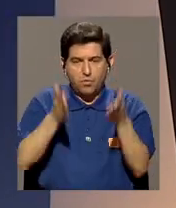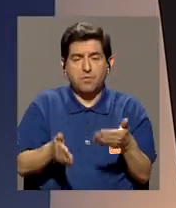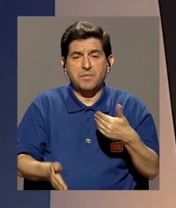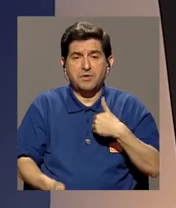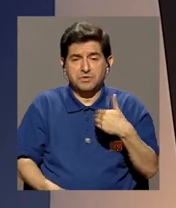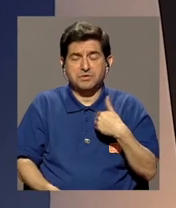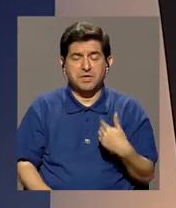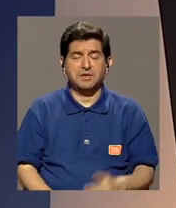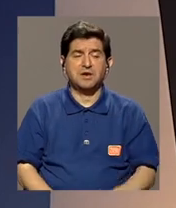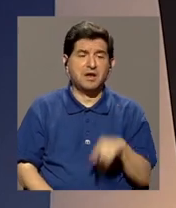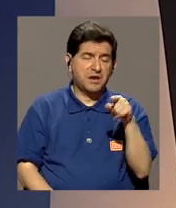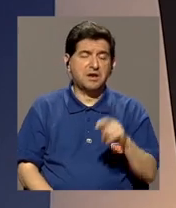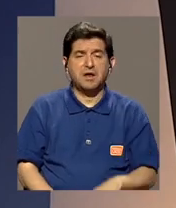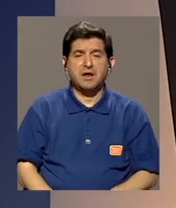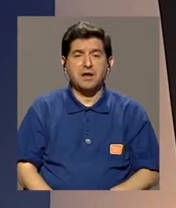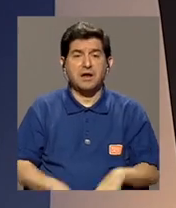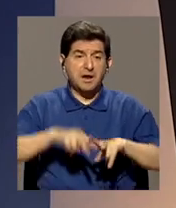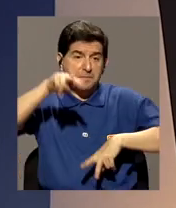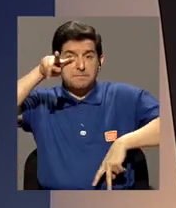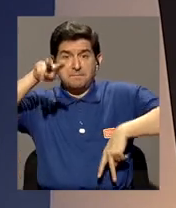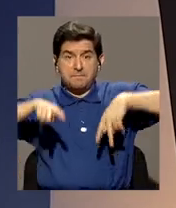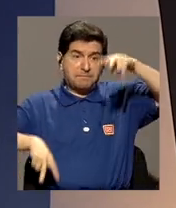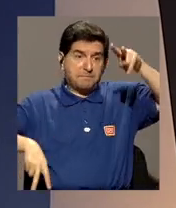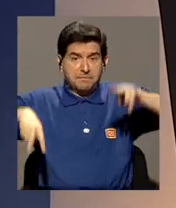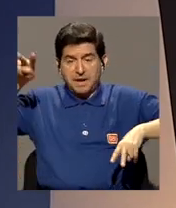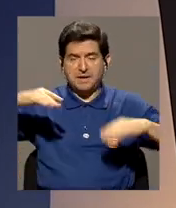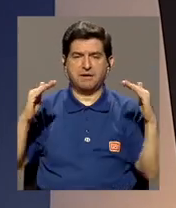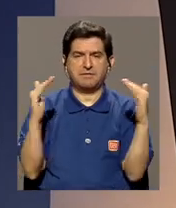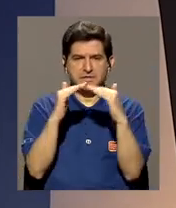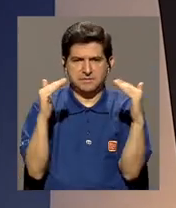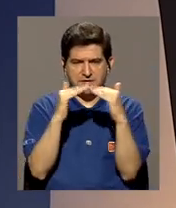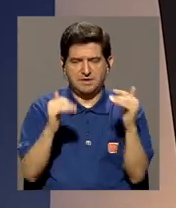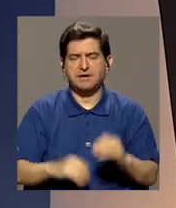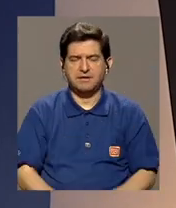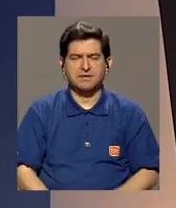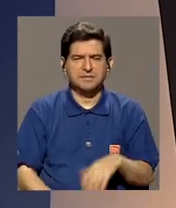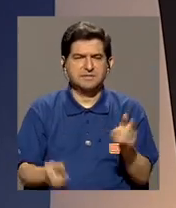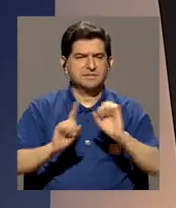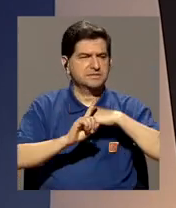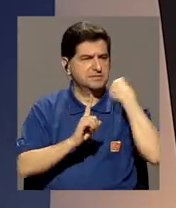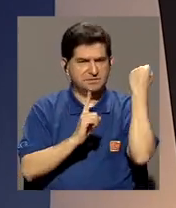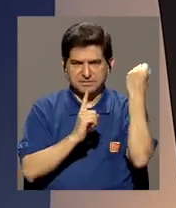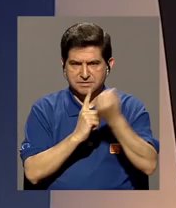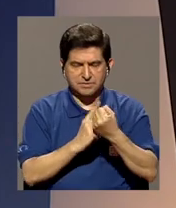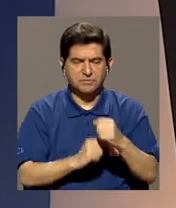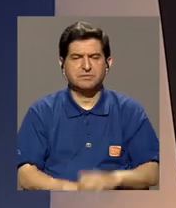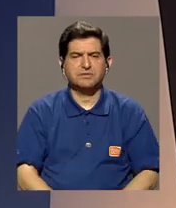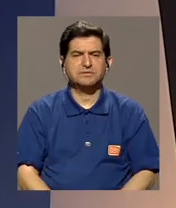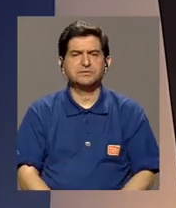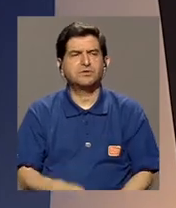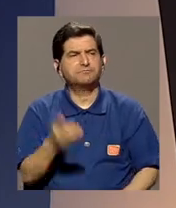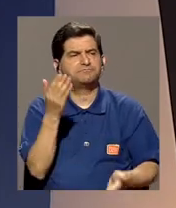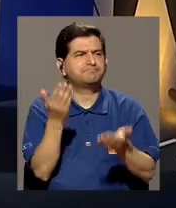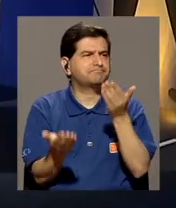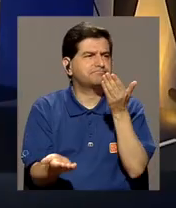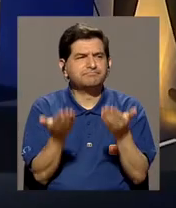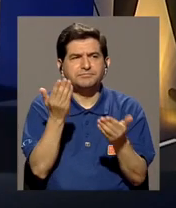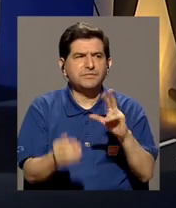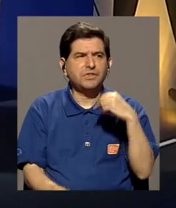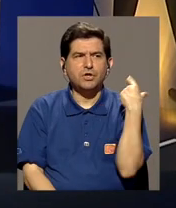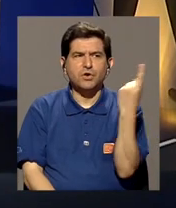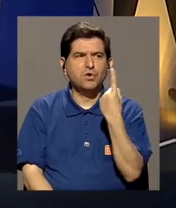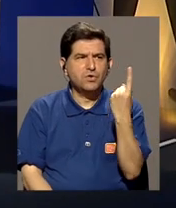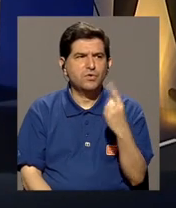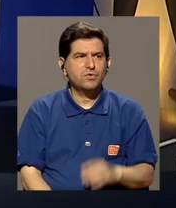digámoslo así su consumo en picos como es el sector residencial no es solamente que